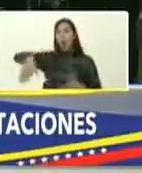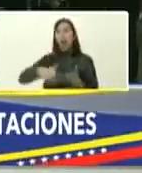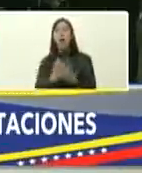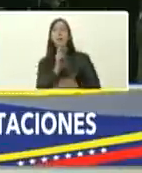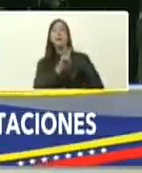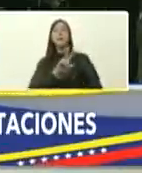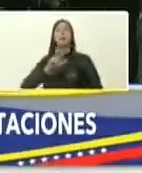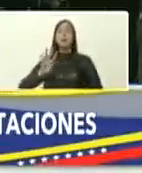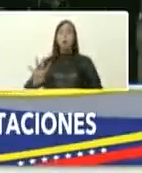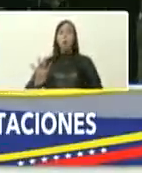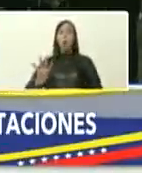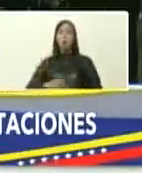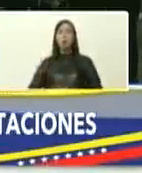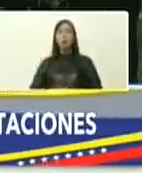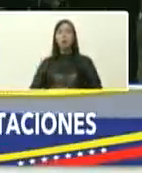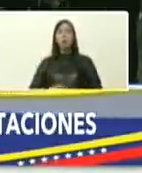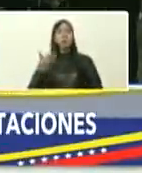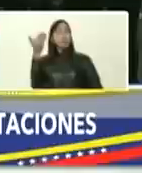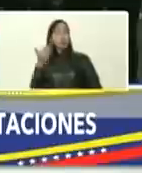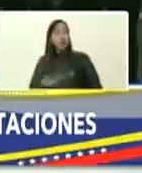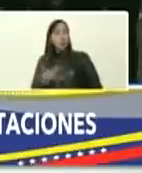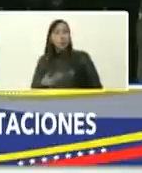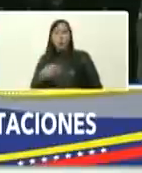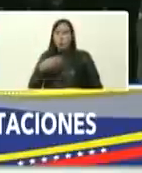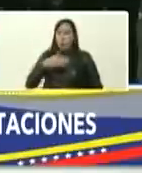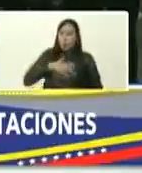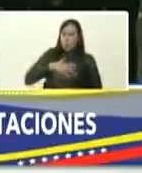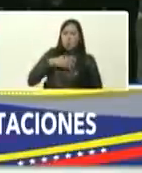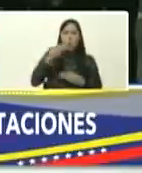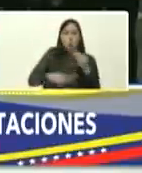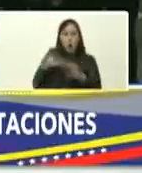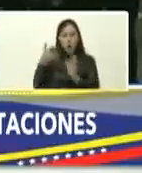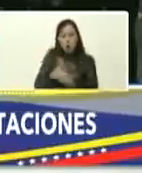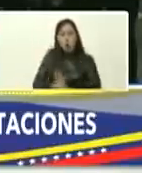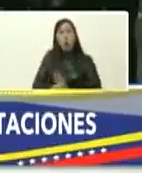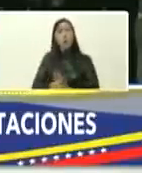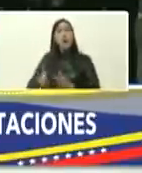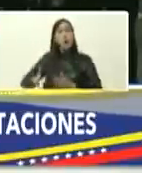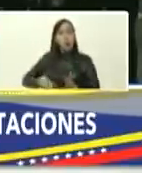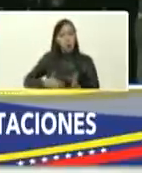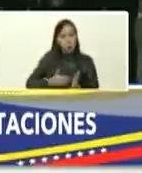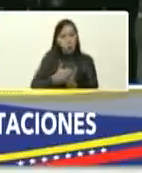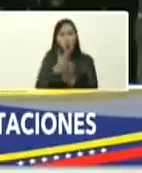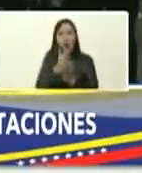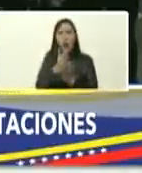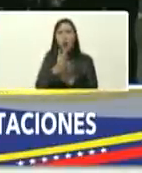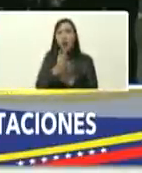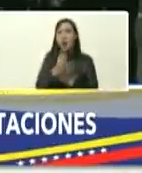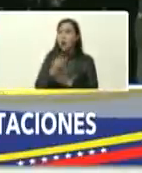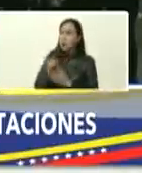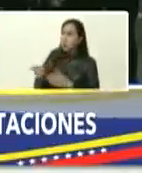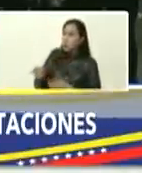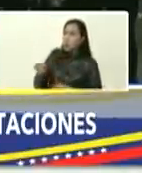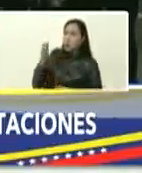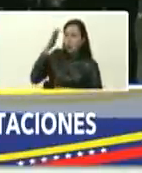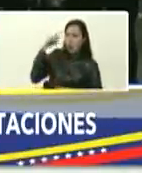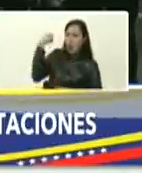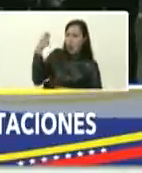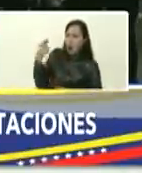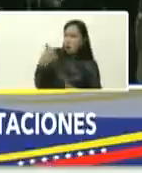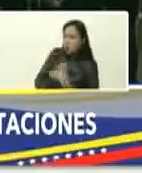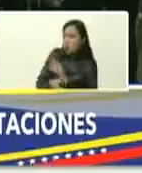2024. Y un elemento clave que yo le he puesto, una línea clave que he puesto ahí, Castro Sotelo, tú que eres teórico de la